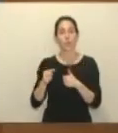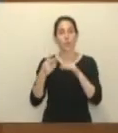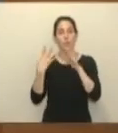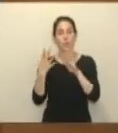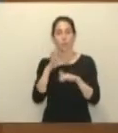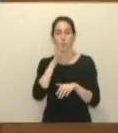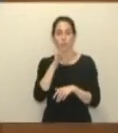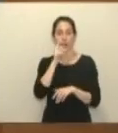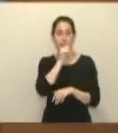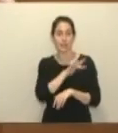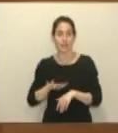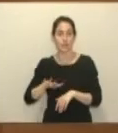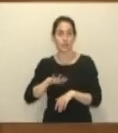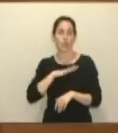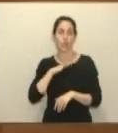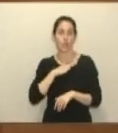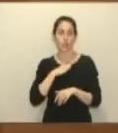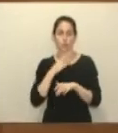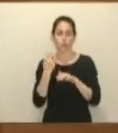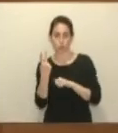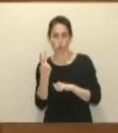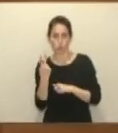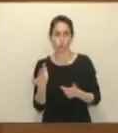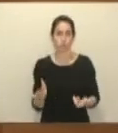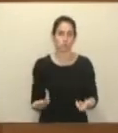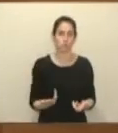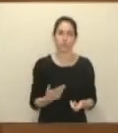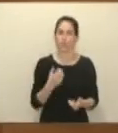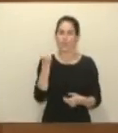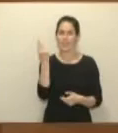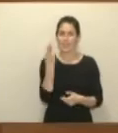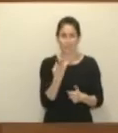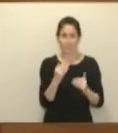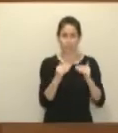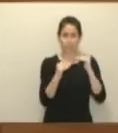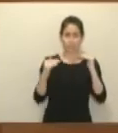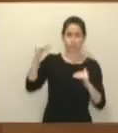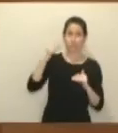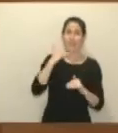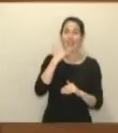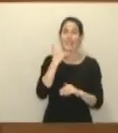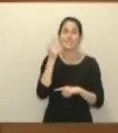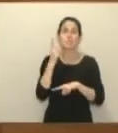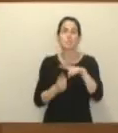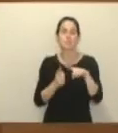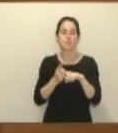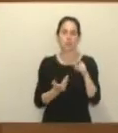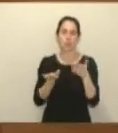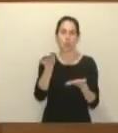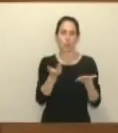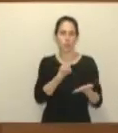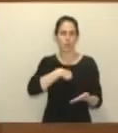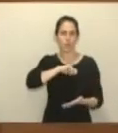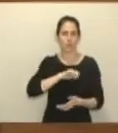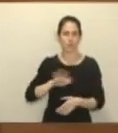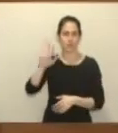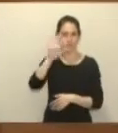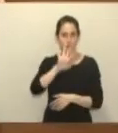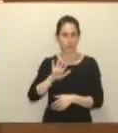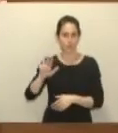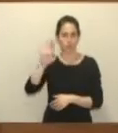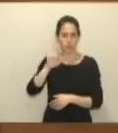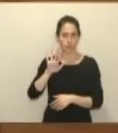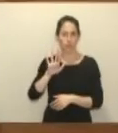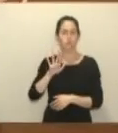2 años. Unas cifras muy inferiores, casi la mitad, a las que se registran en el conjunto de España. Y